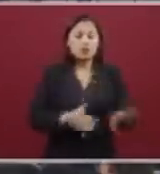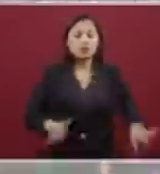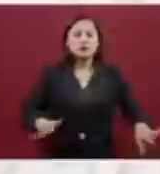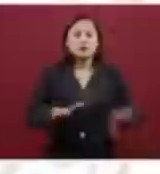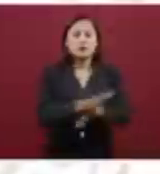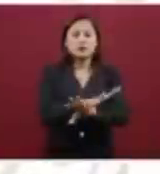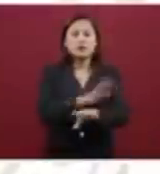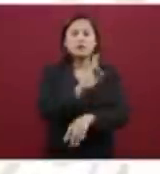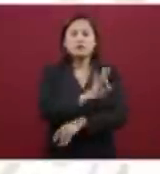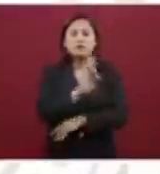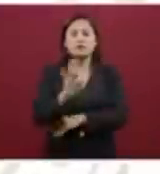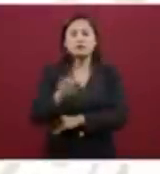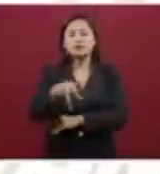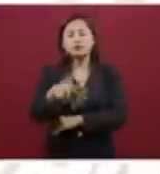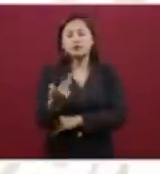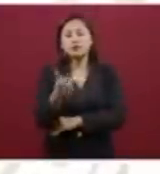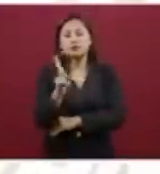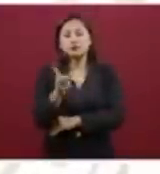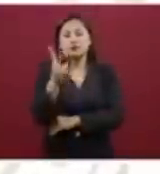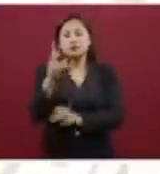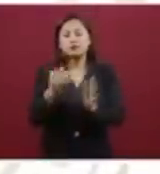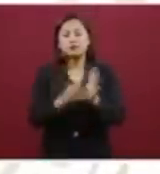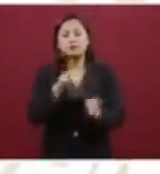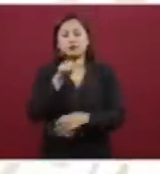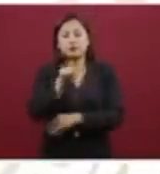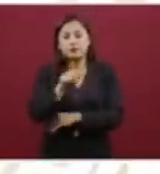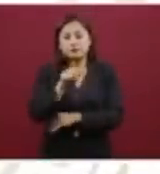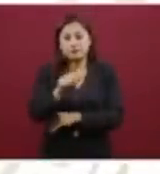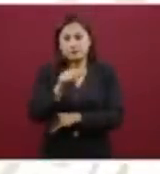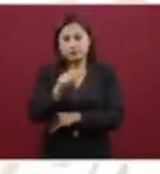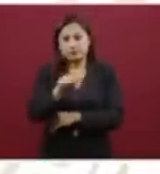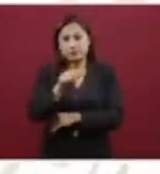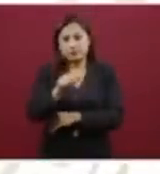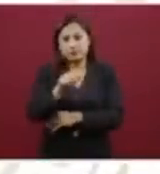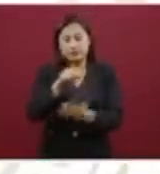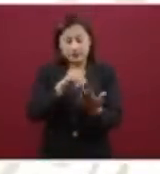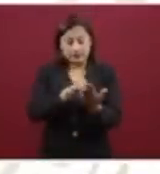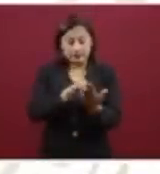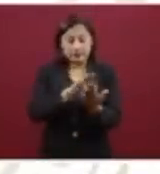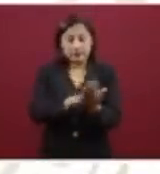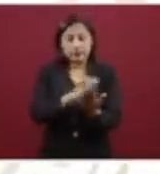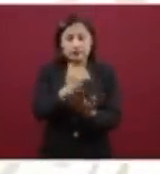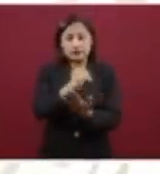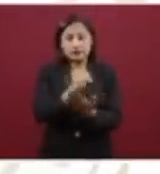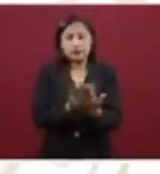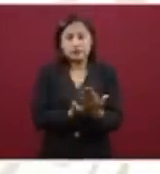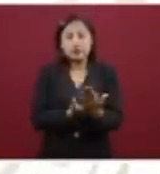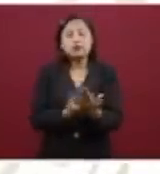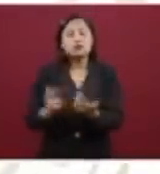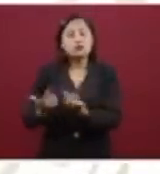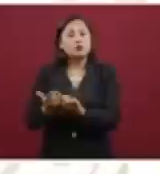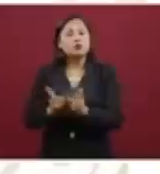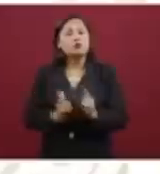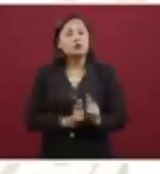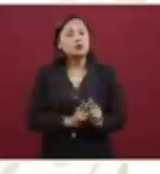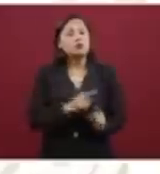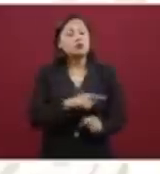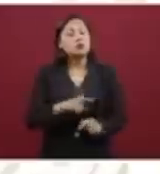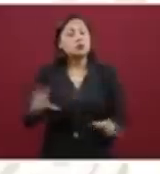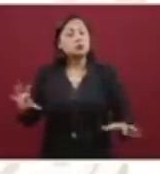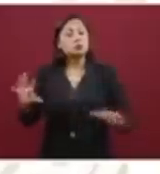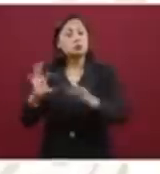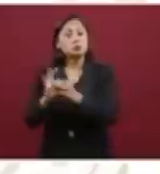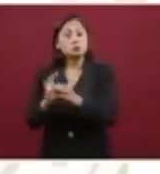13 de diciembre de 2017 del contrato con el grupo en el que el grupo aceptó cambiar la